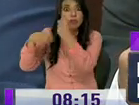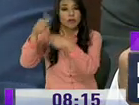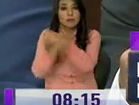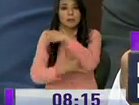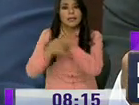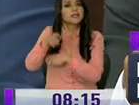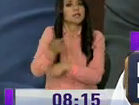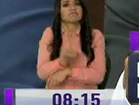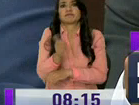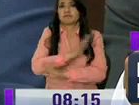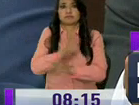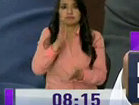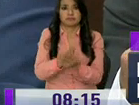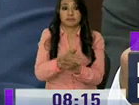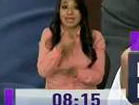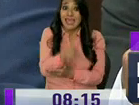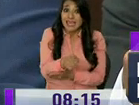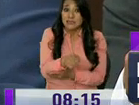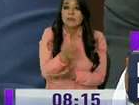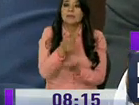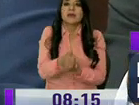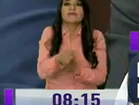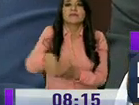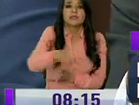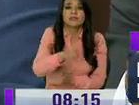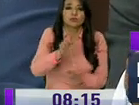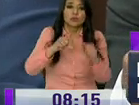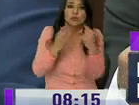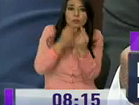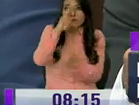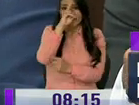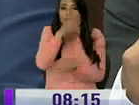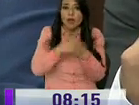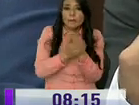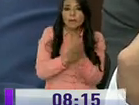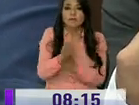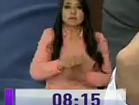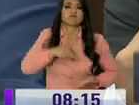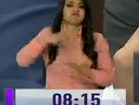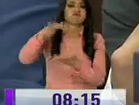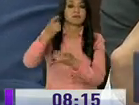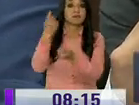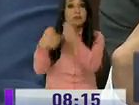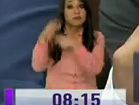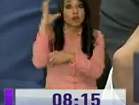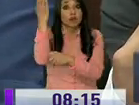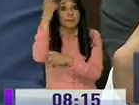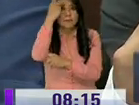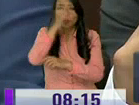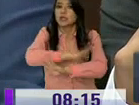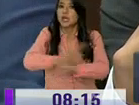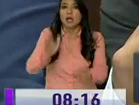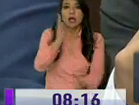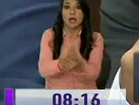entregaban a estas mafias y que se transportaban a través del contrabando hacia Colombia y Perú, es decir, esta plata que estaba saliendo del Ecuador